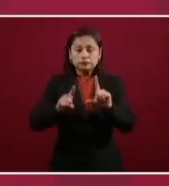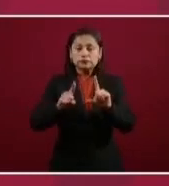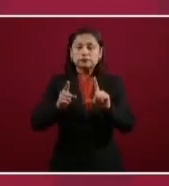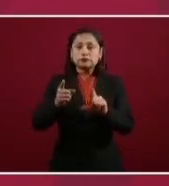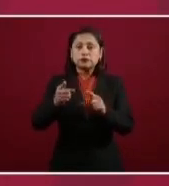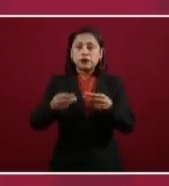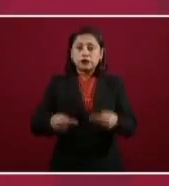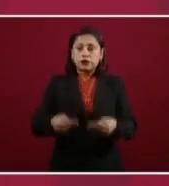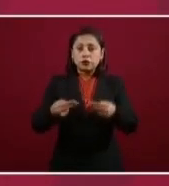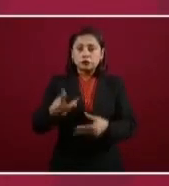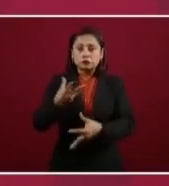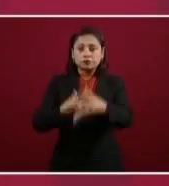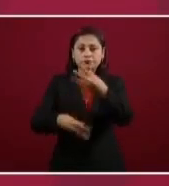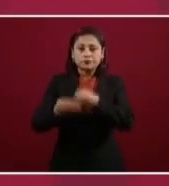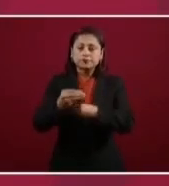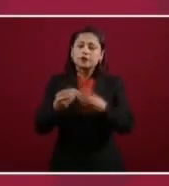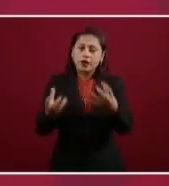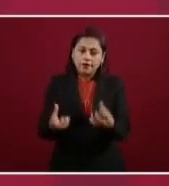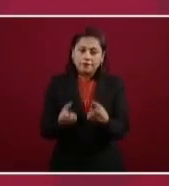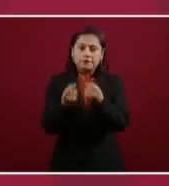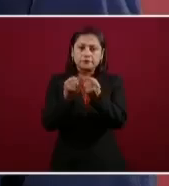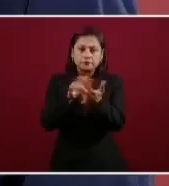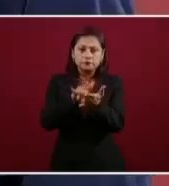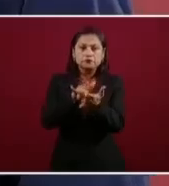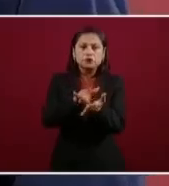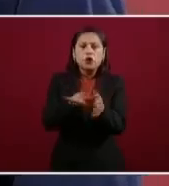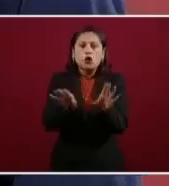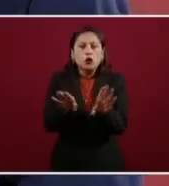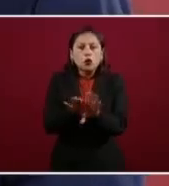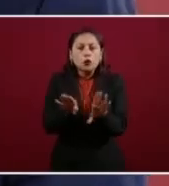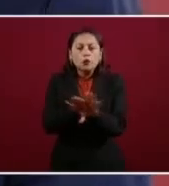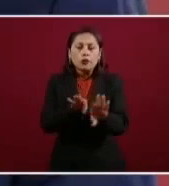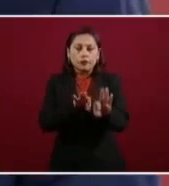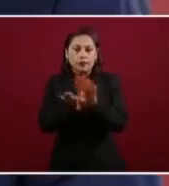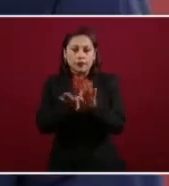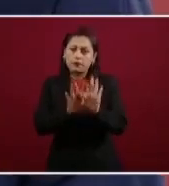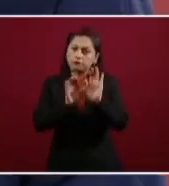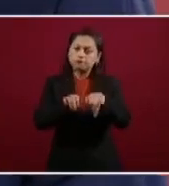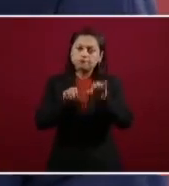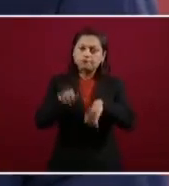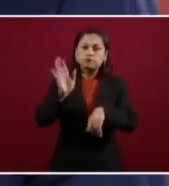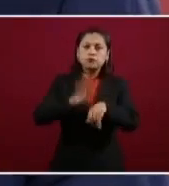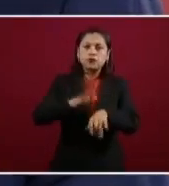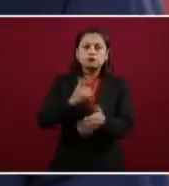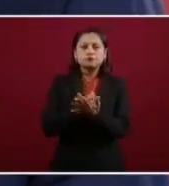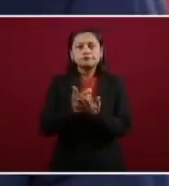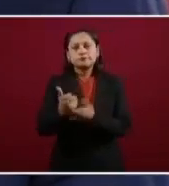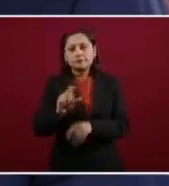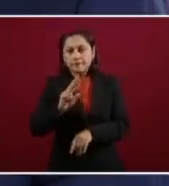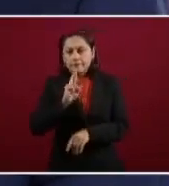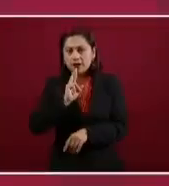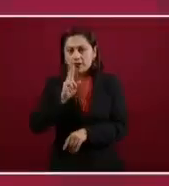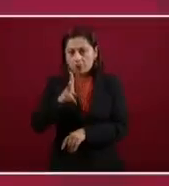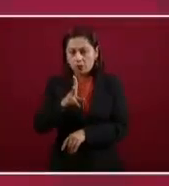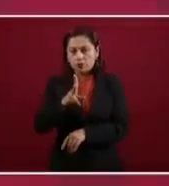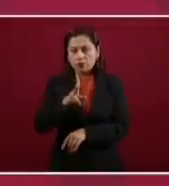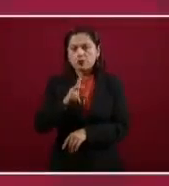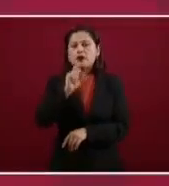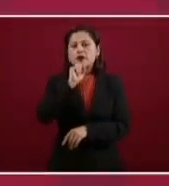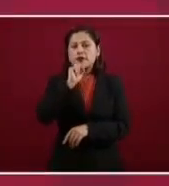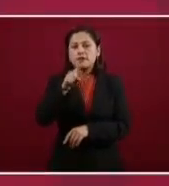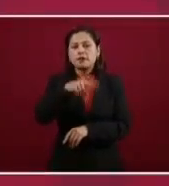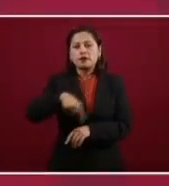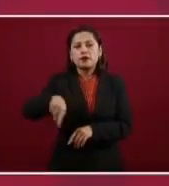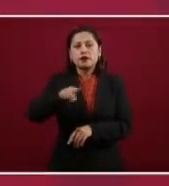sobre todo con empleos y mejorando los salarios que haya capacidad de